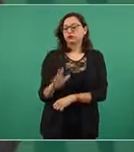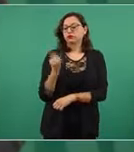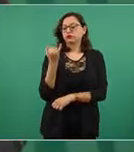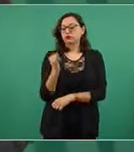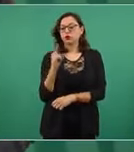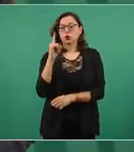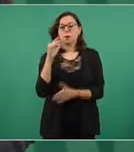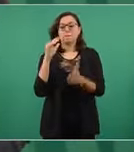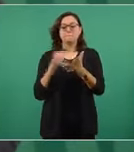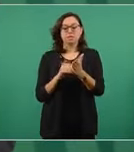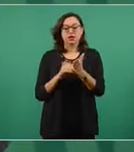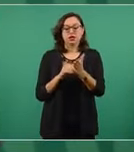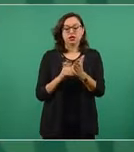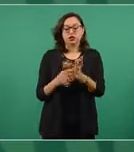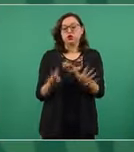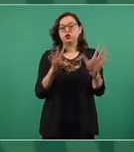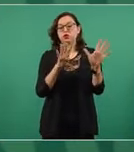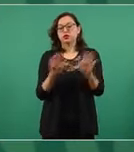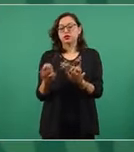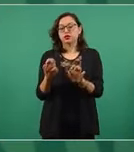junio de 1971.